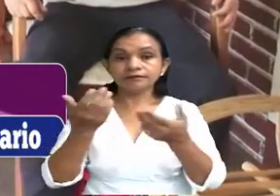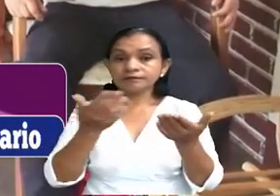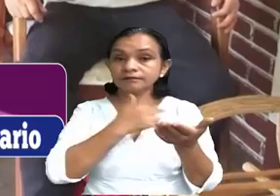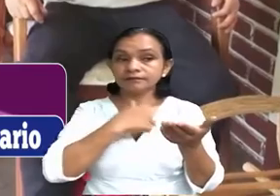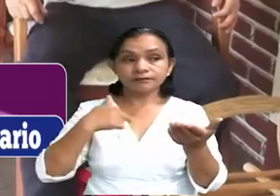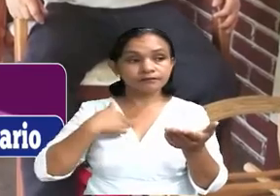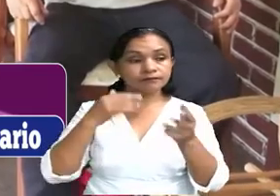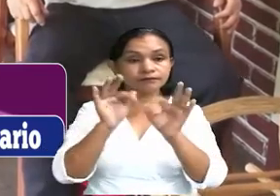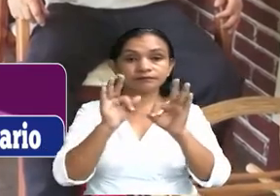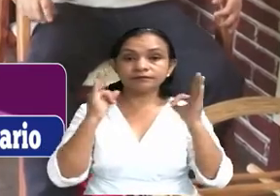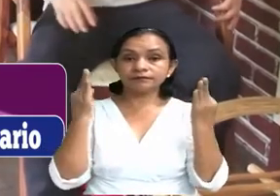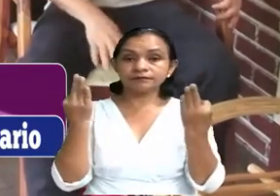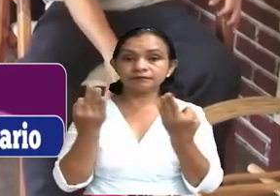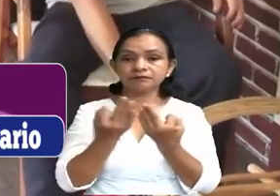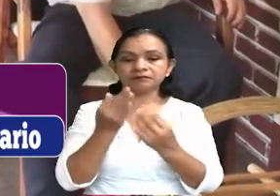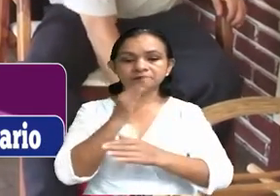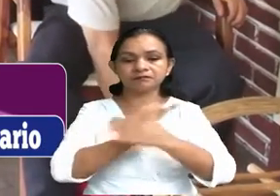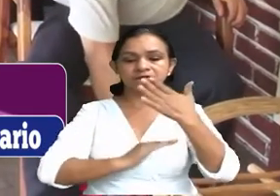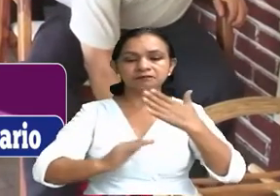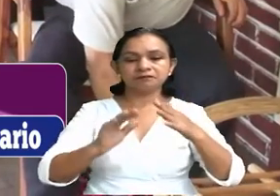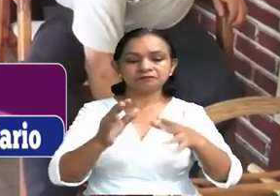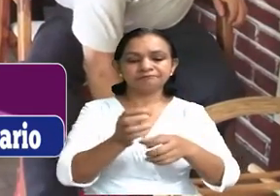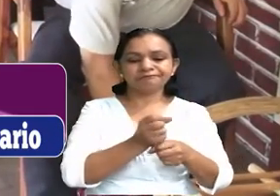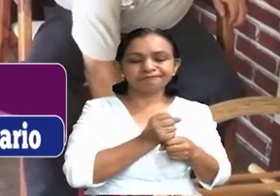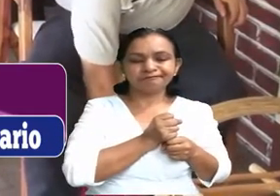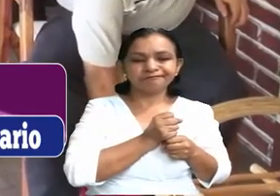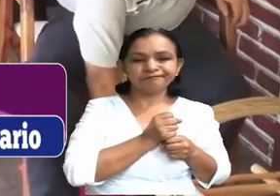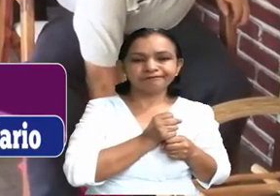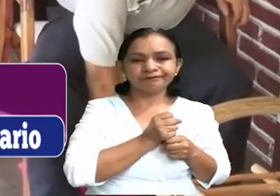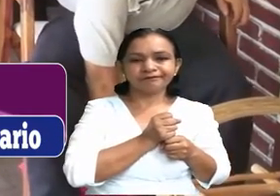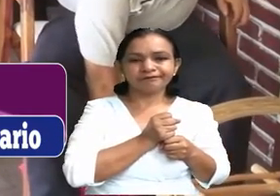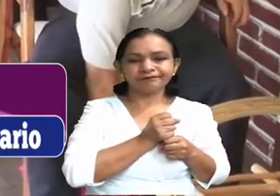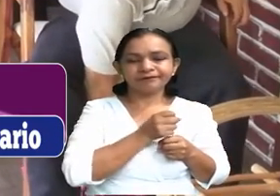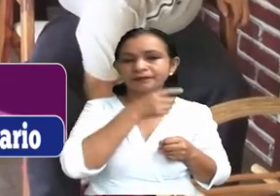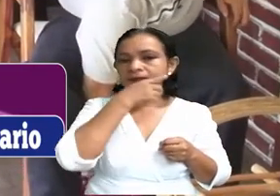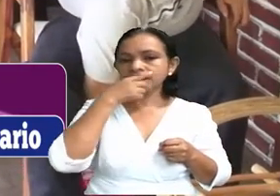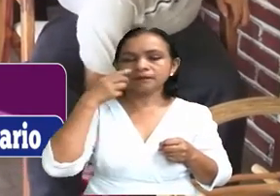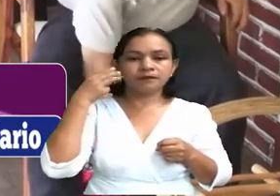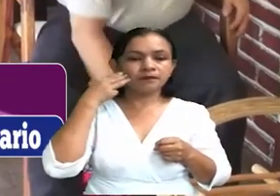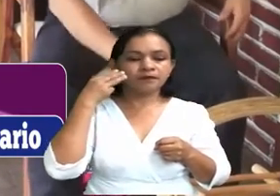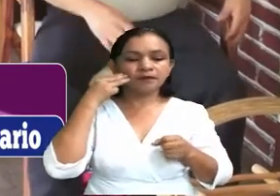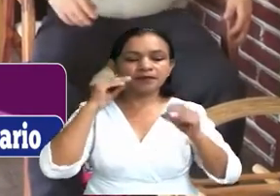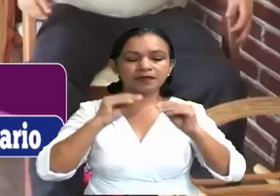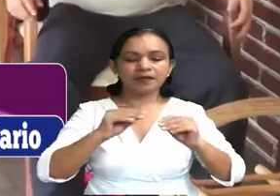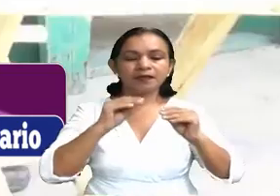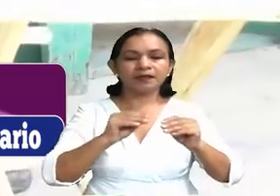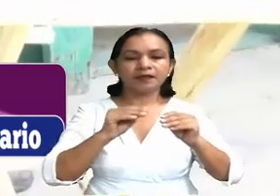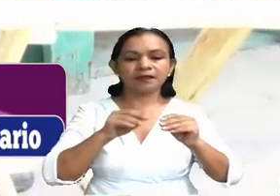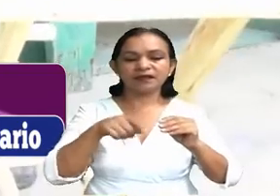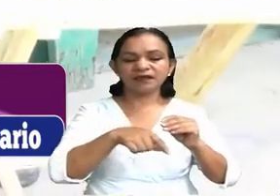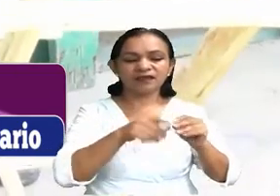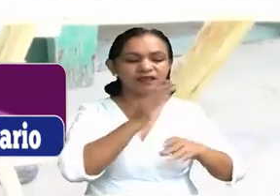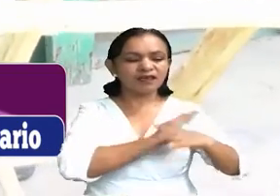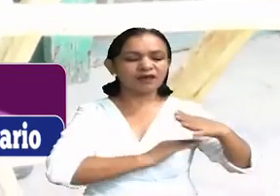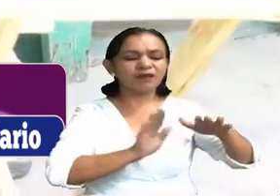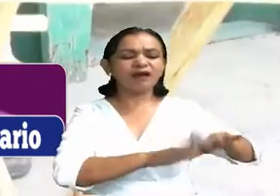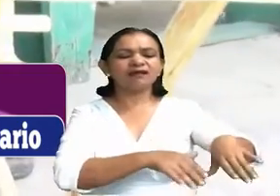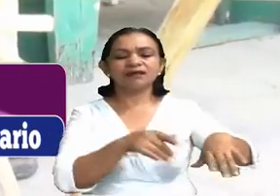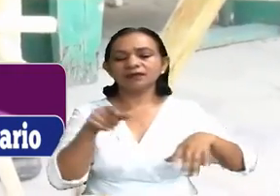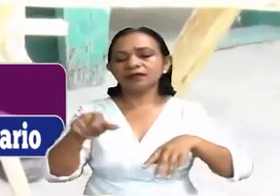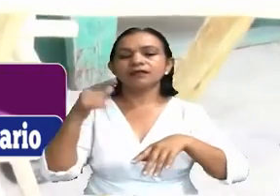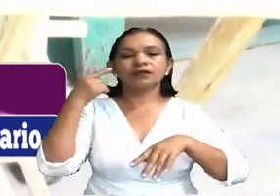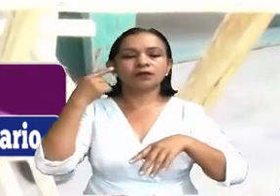la familia, cuando hay un niño con discapacidad, pues lamentablemente los padres en la educación priorizan al que no presenta ninguna